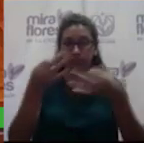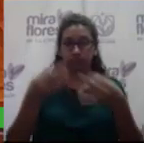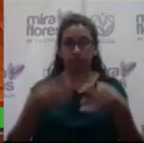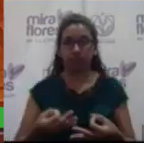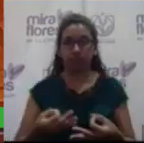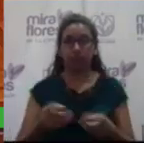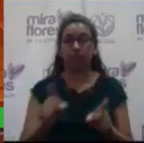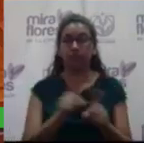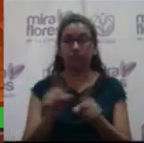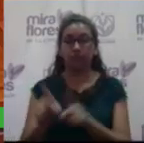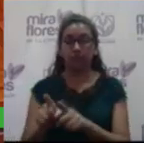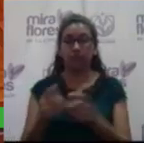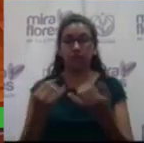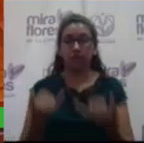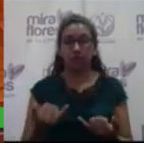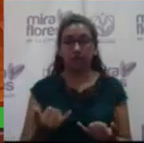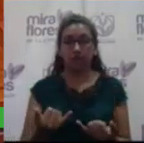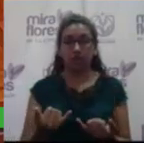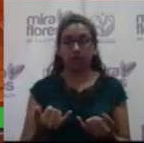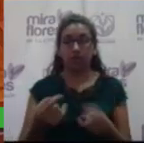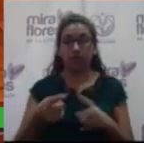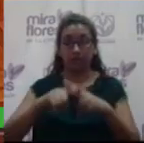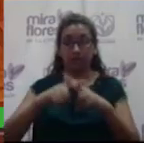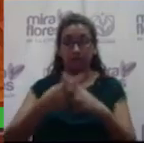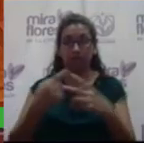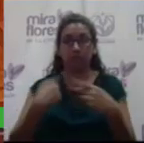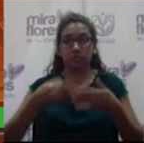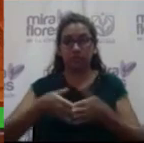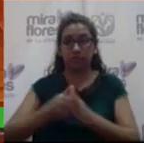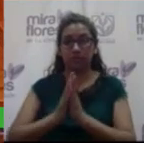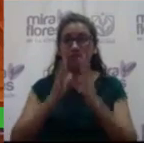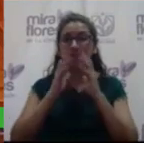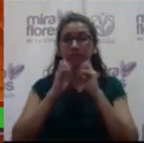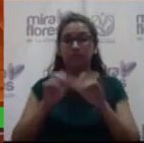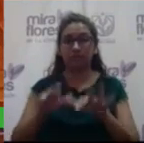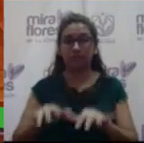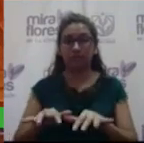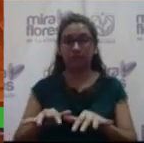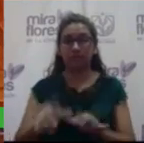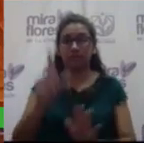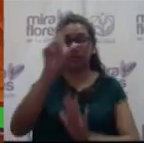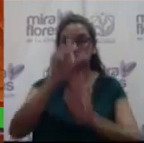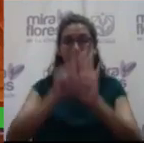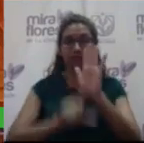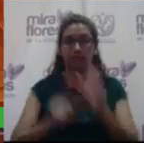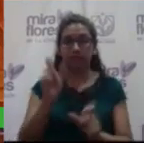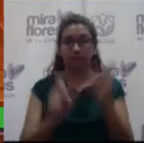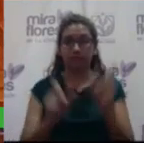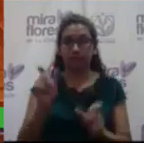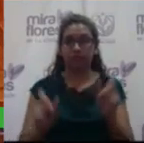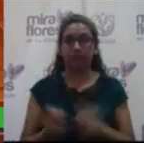antes de comenzar la sesión le vamos a pedir a la Secretaria General del Consejo que se sirva a pasar la lista del caso.